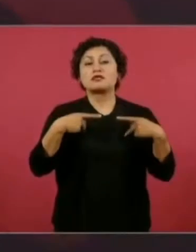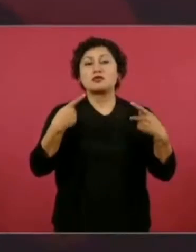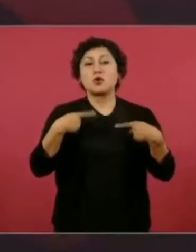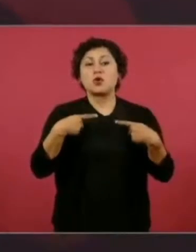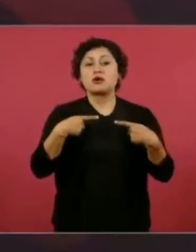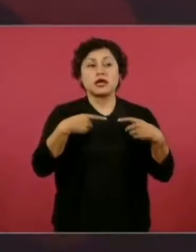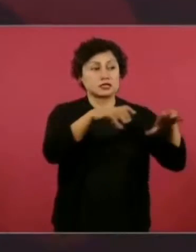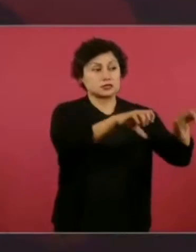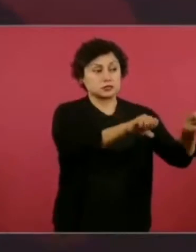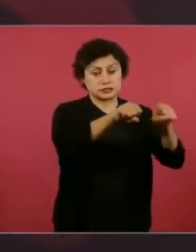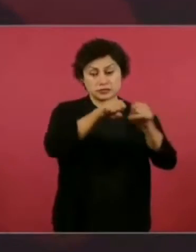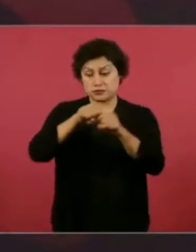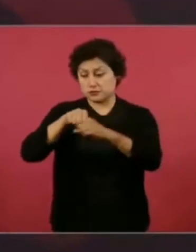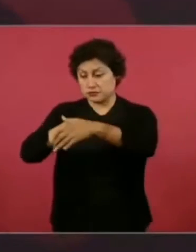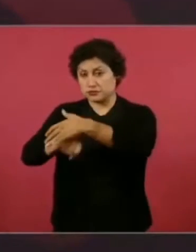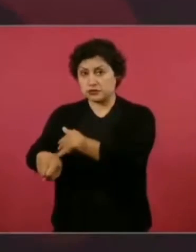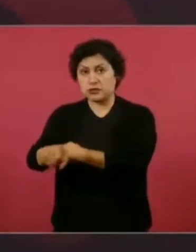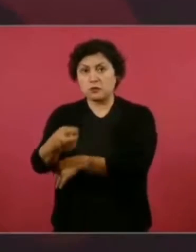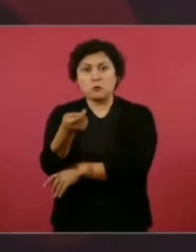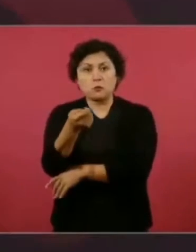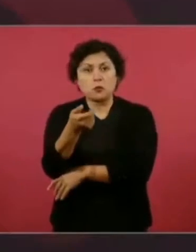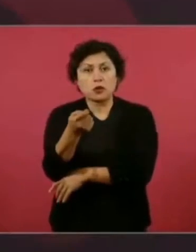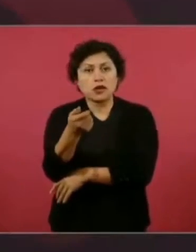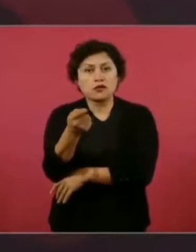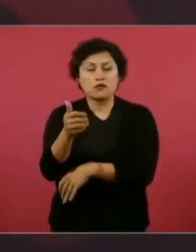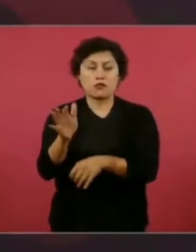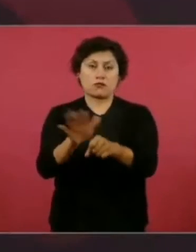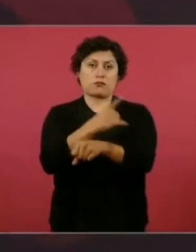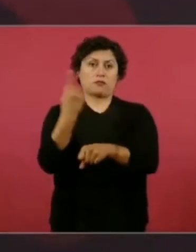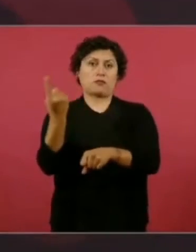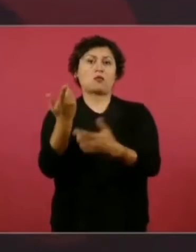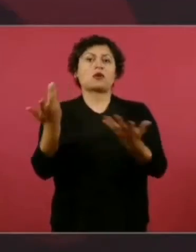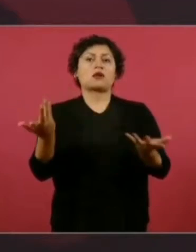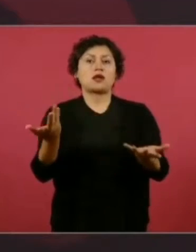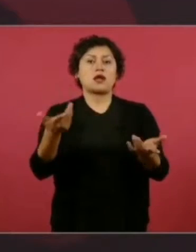porque remataban a los heridos.